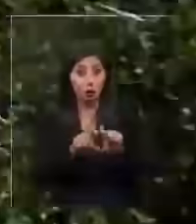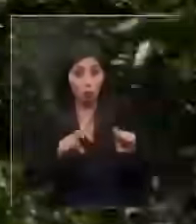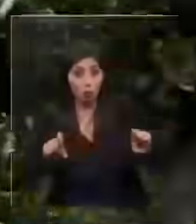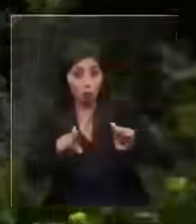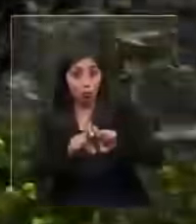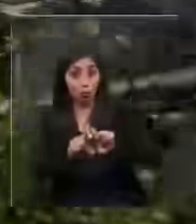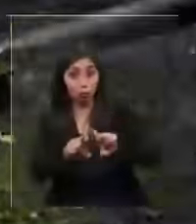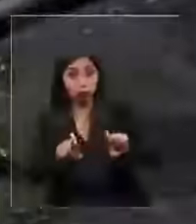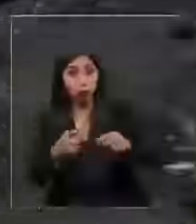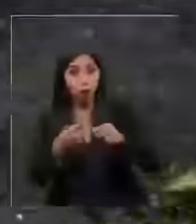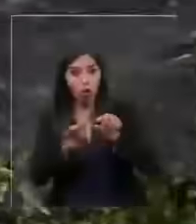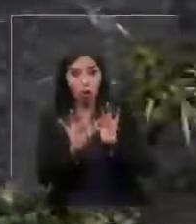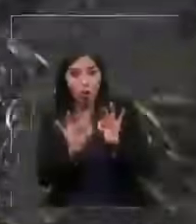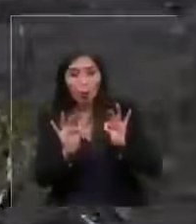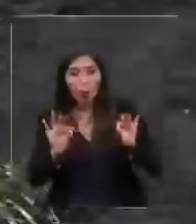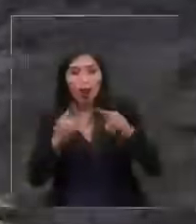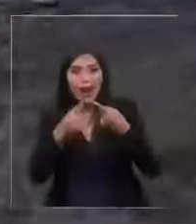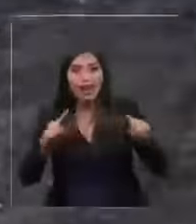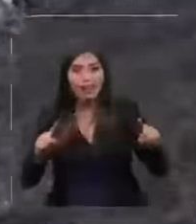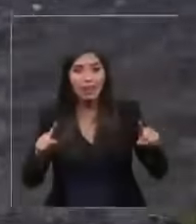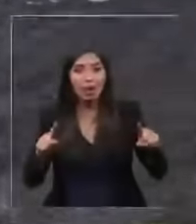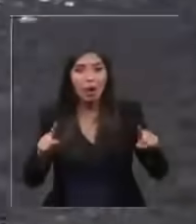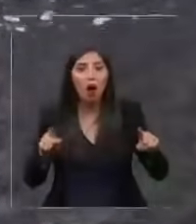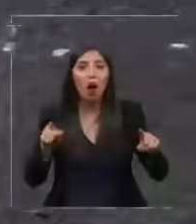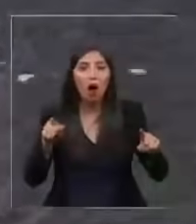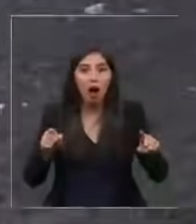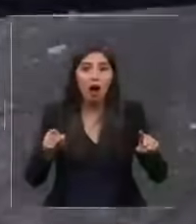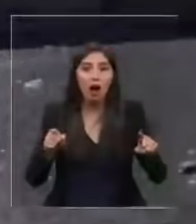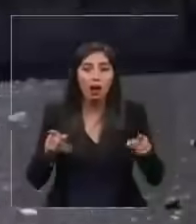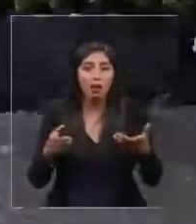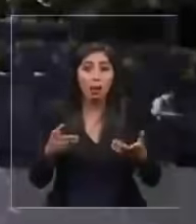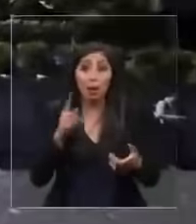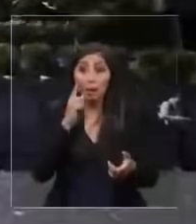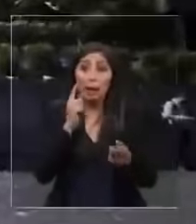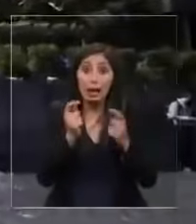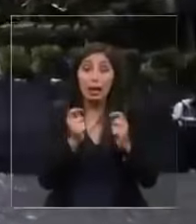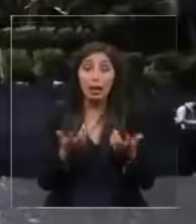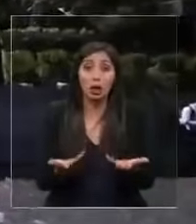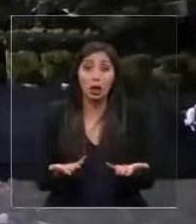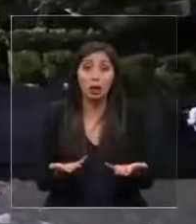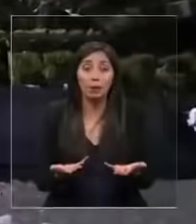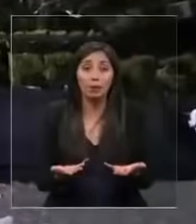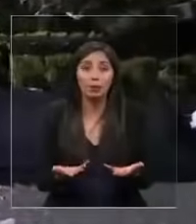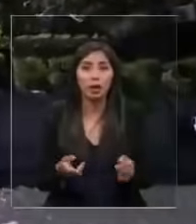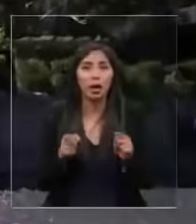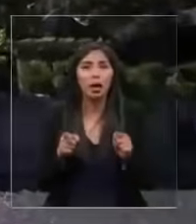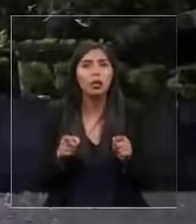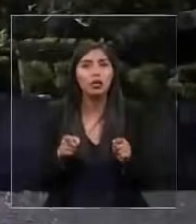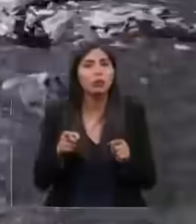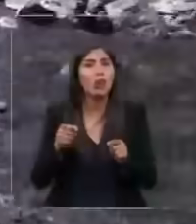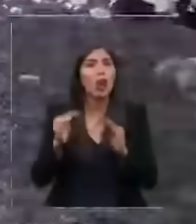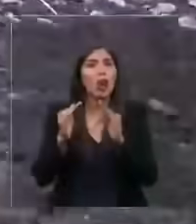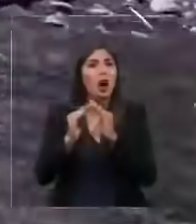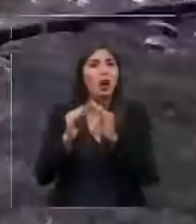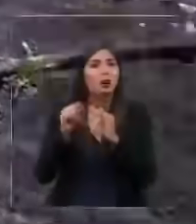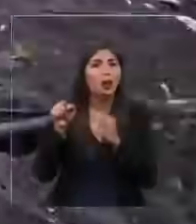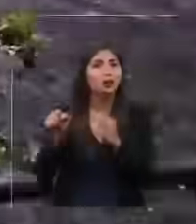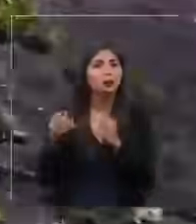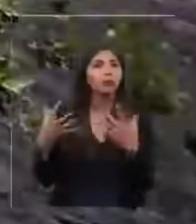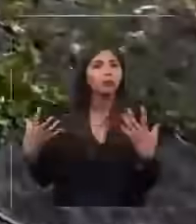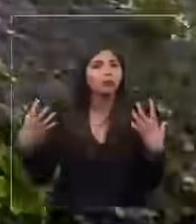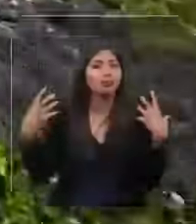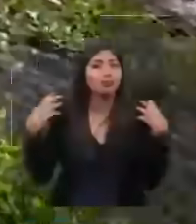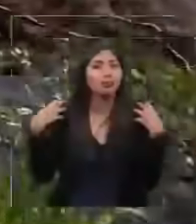un cable eléctrico. Y eso reviste peligro. ¿Va a parar esa propiedad ahí? Claro.